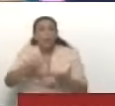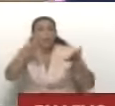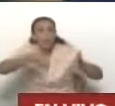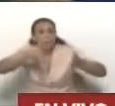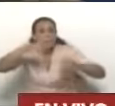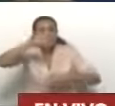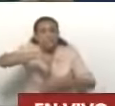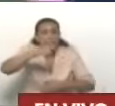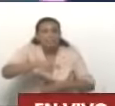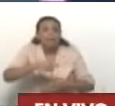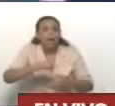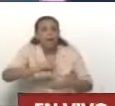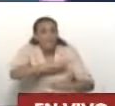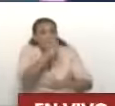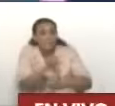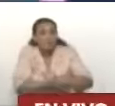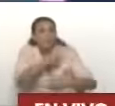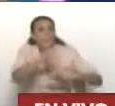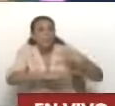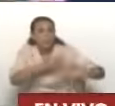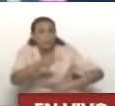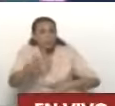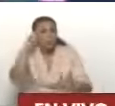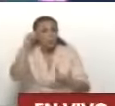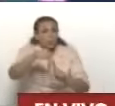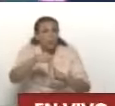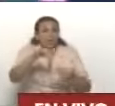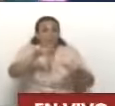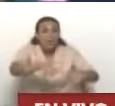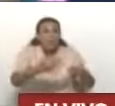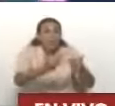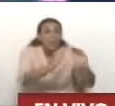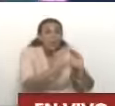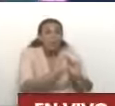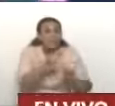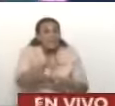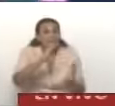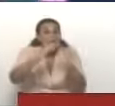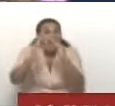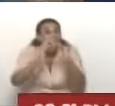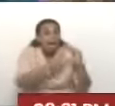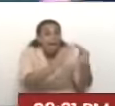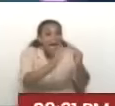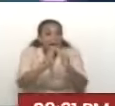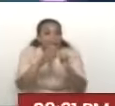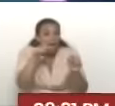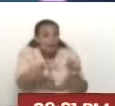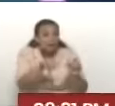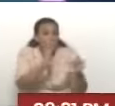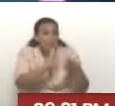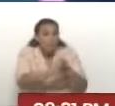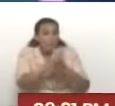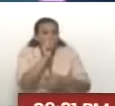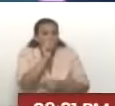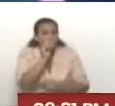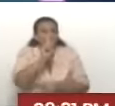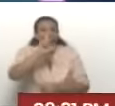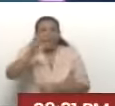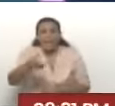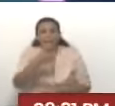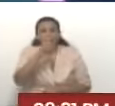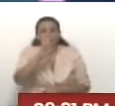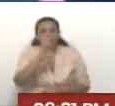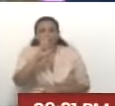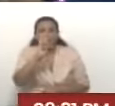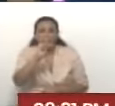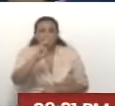la necesidad de poder potenciar la producción desde las comunas, desde el poder popular. Y bueno, aquí tenemos al compañero Germán Guerrero, que es un gran